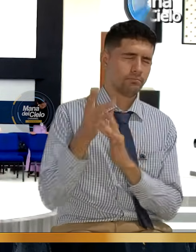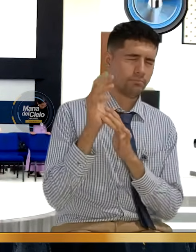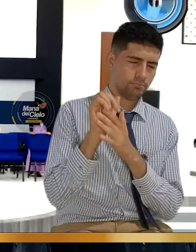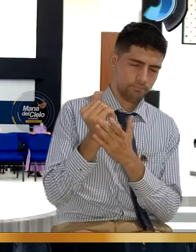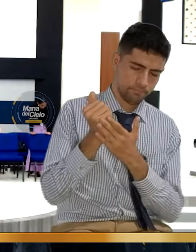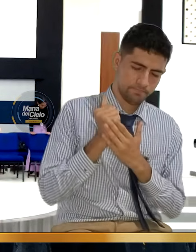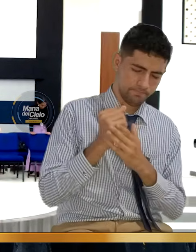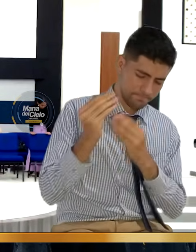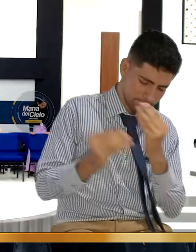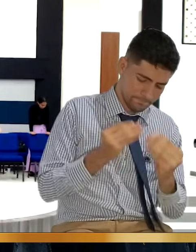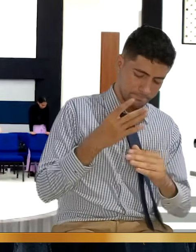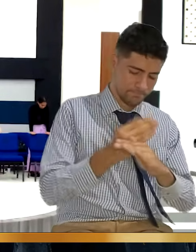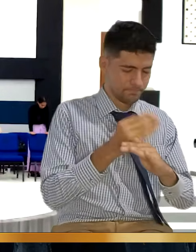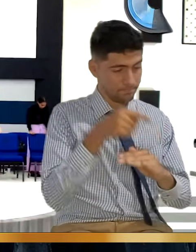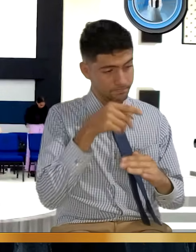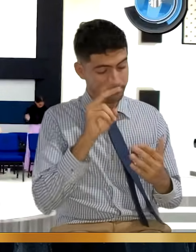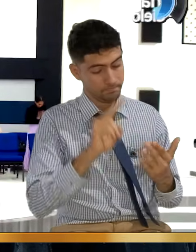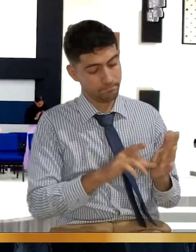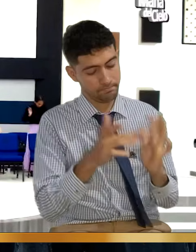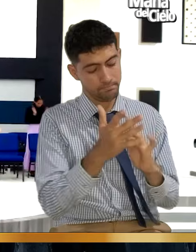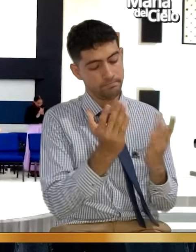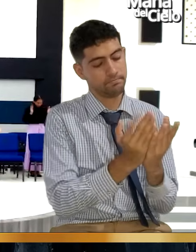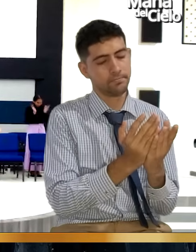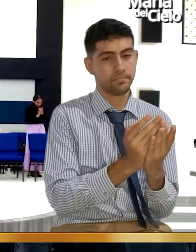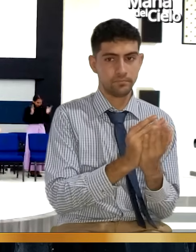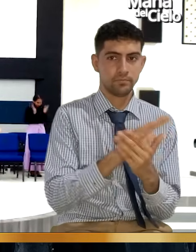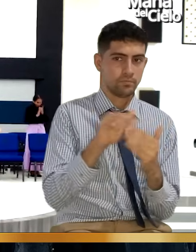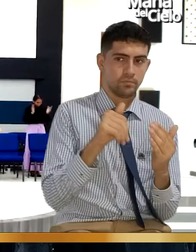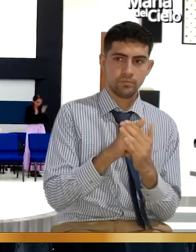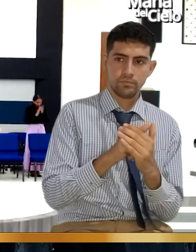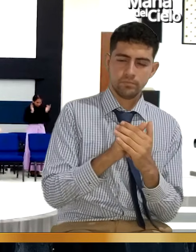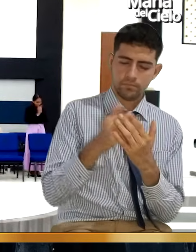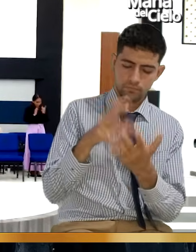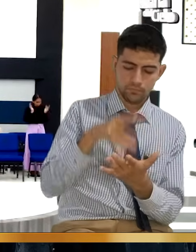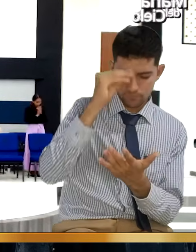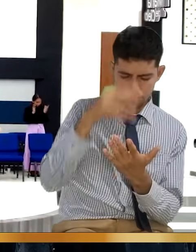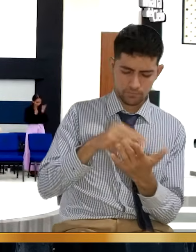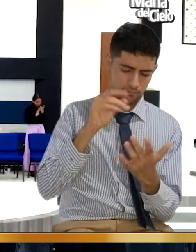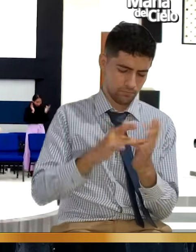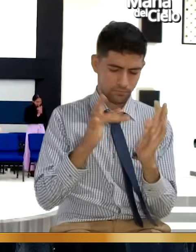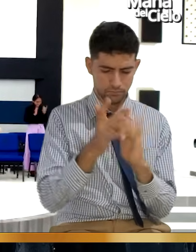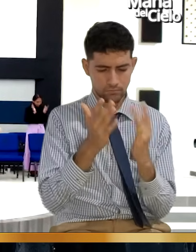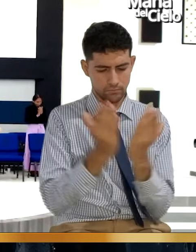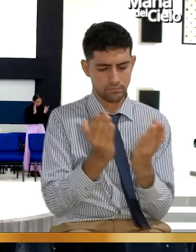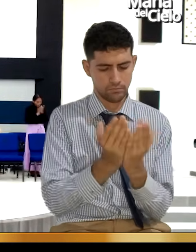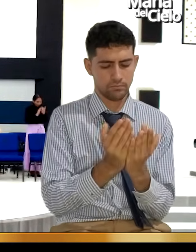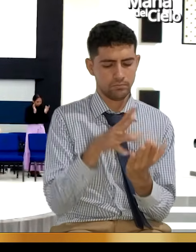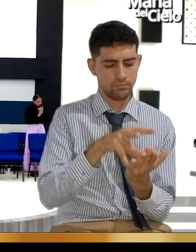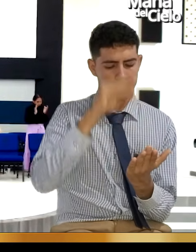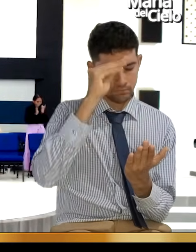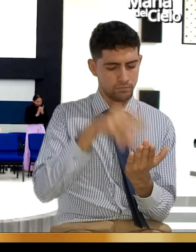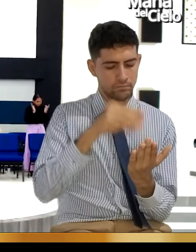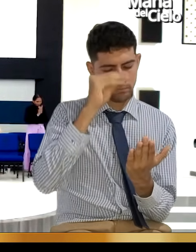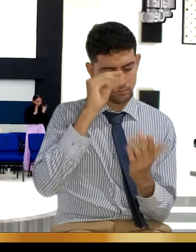recitemos. Gloria al Señor Jesús, porque ellas dan testimonio de nuestro Dios. Ellas dicen: ¿quién